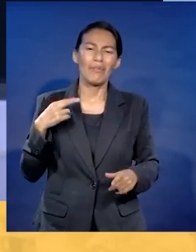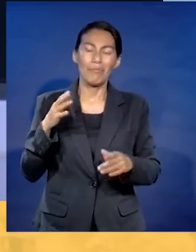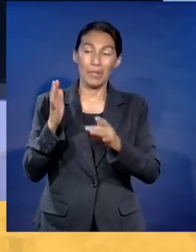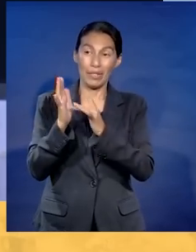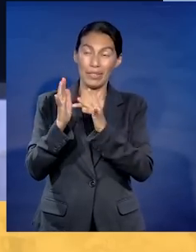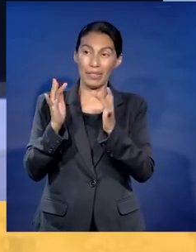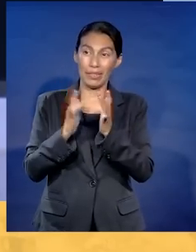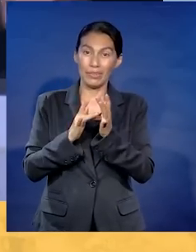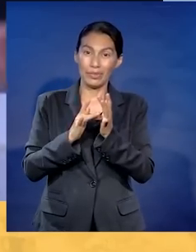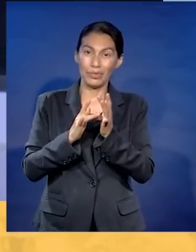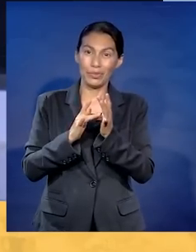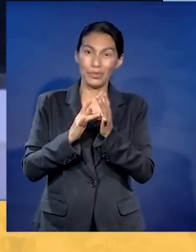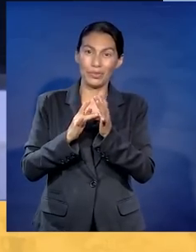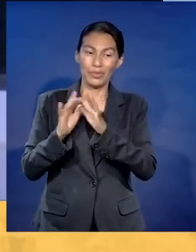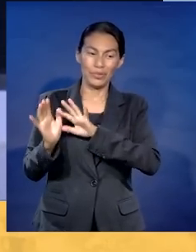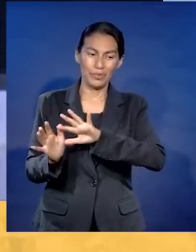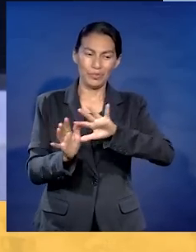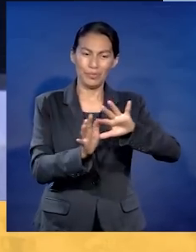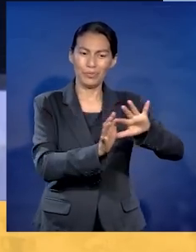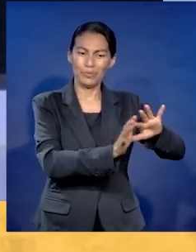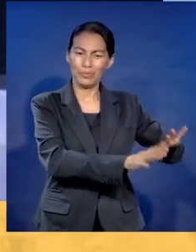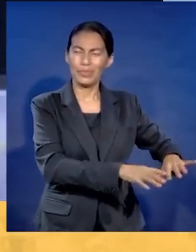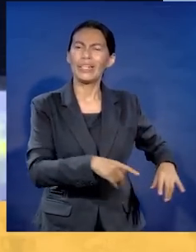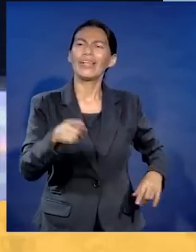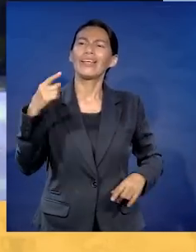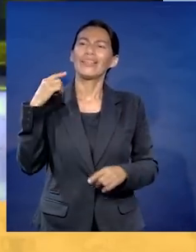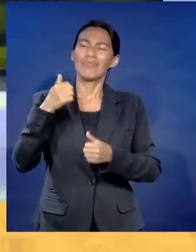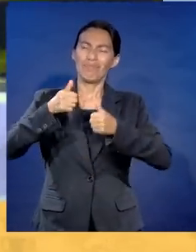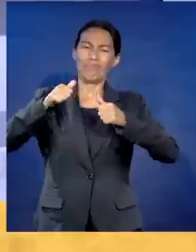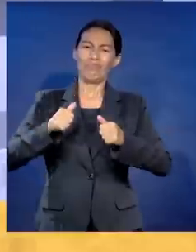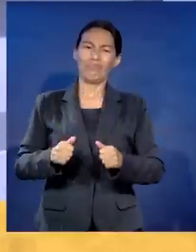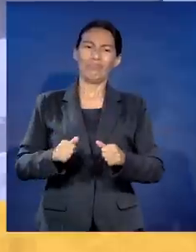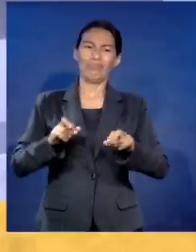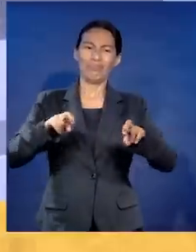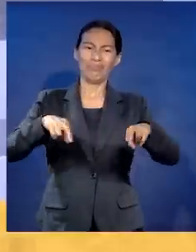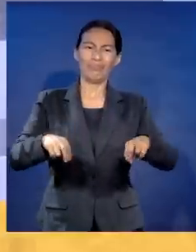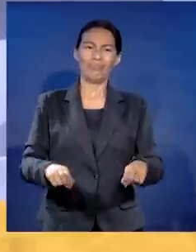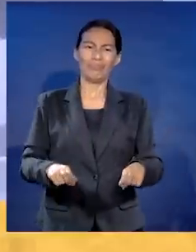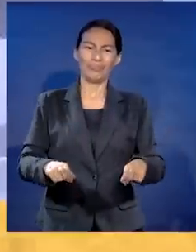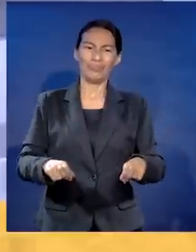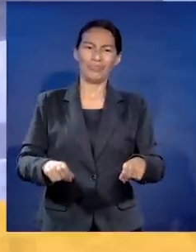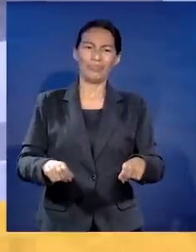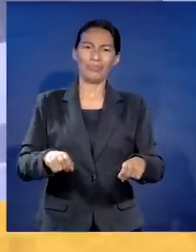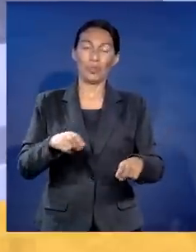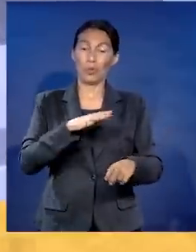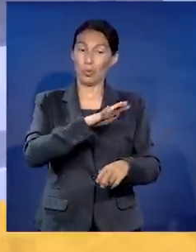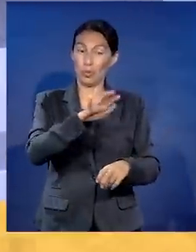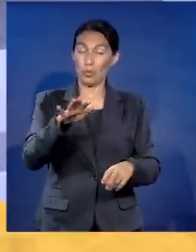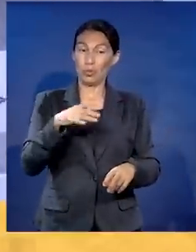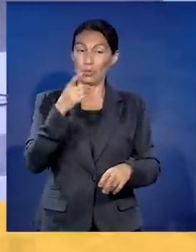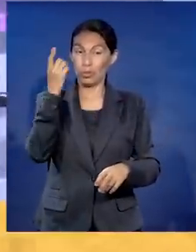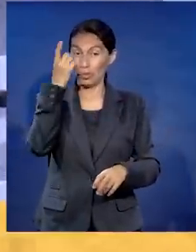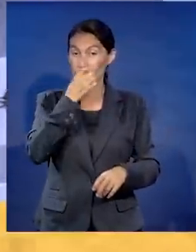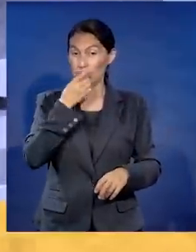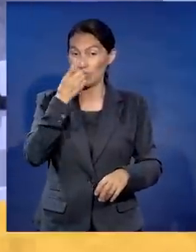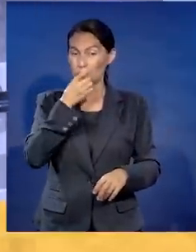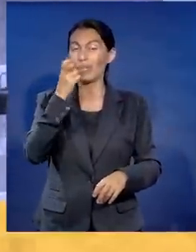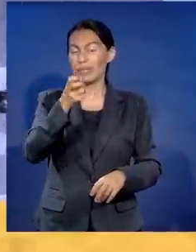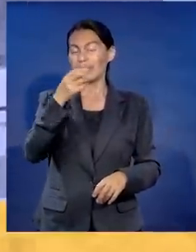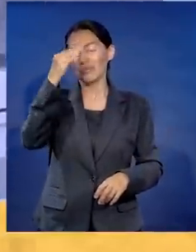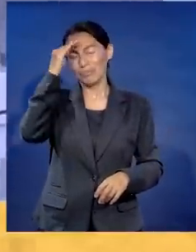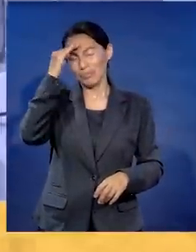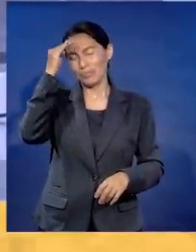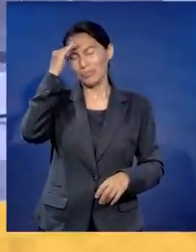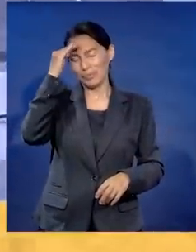Roma. Y Jesús va a colocar su gabinete. Y en ese gabinete estaremos nosotros. Eso es lo que los discípulos traían en la